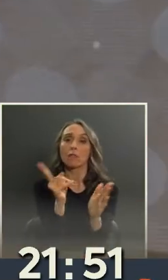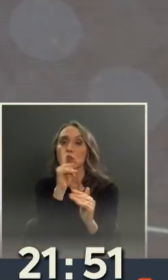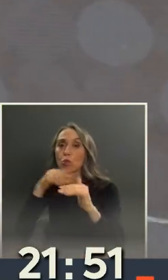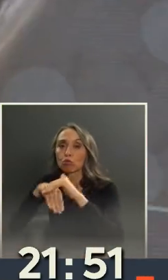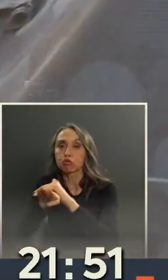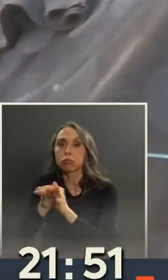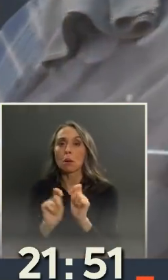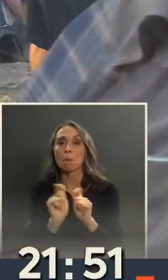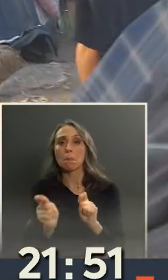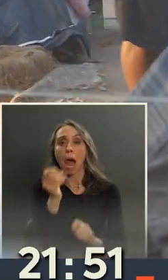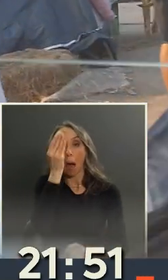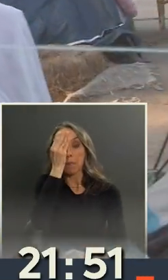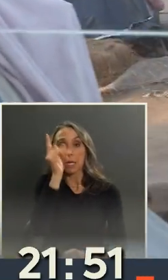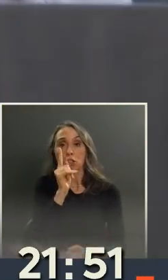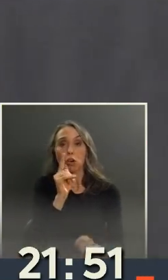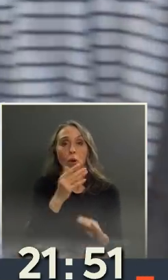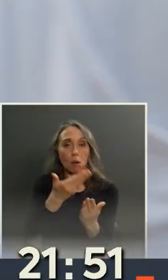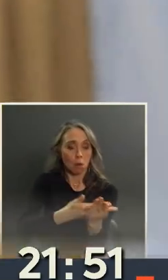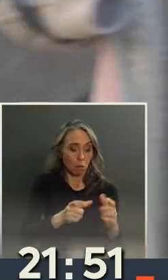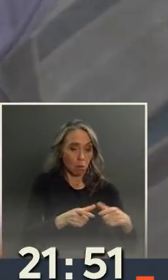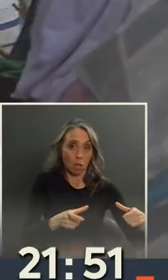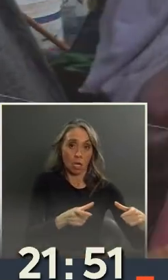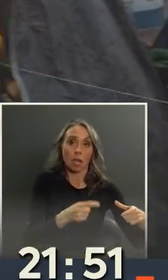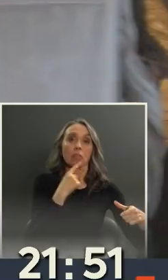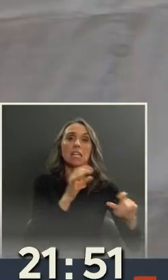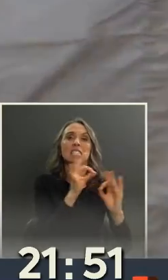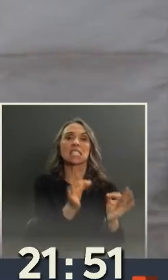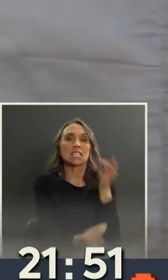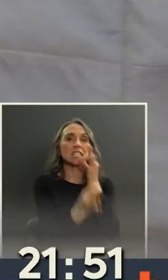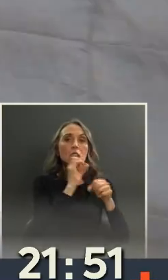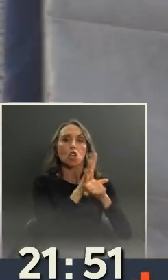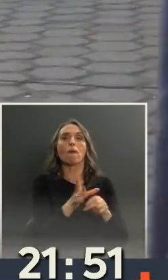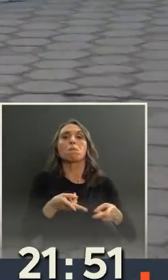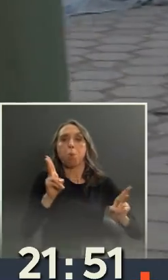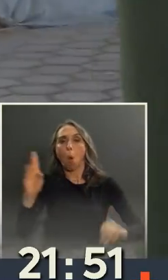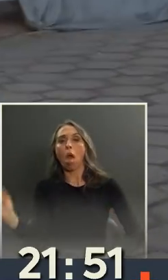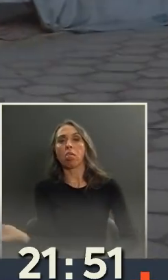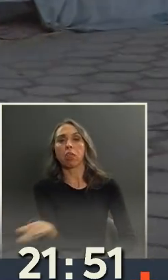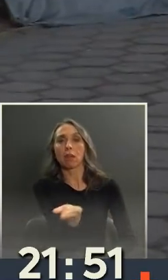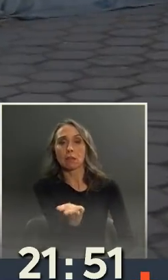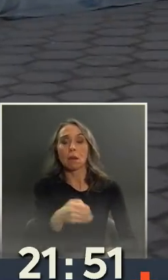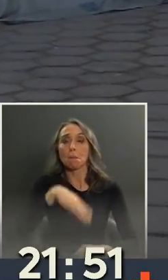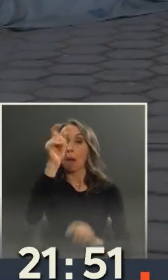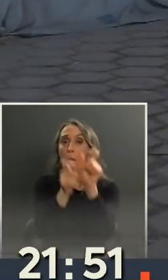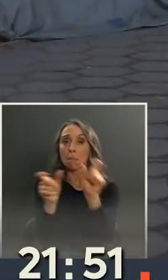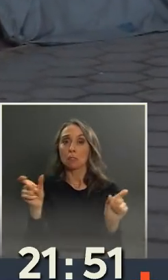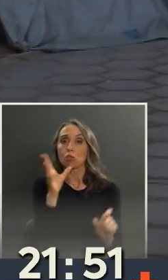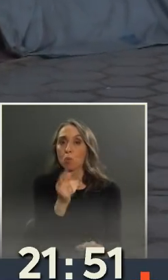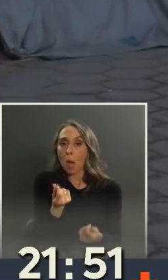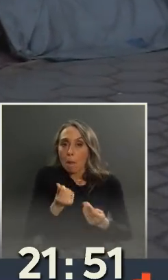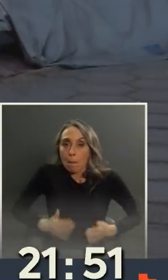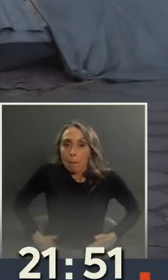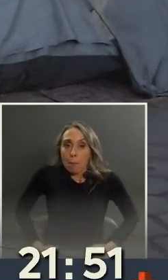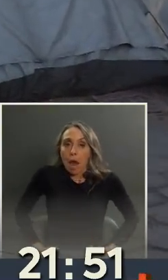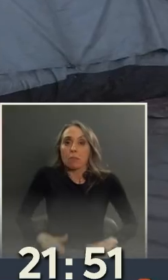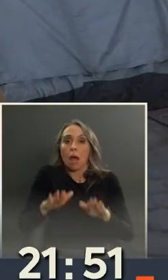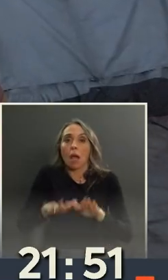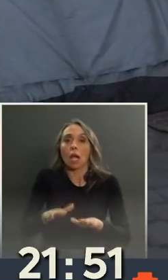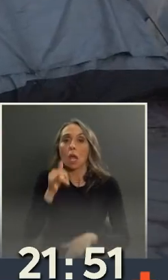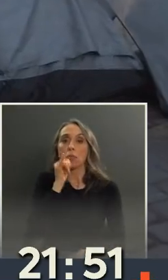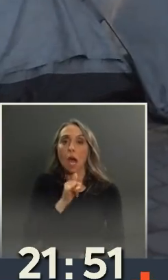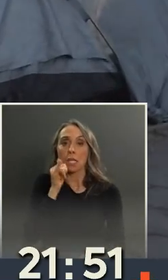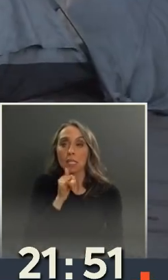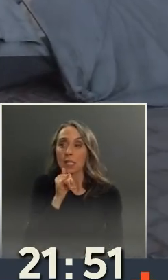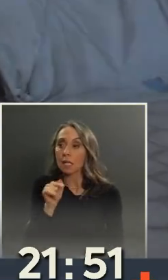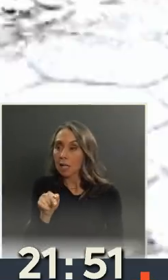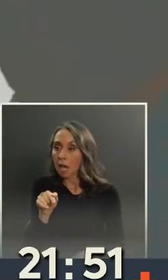piratas, pues tendrán su papel que indica que no están contagiados de COVID. Pero la mayoría no cuenta con dinero y se quedan en Iquique en lugares como